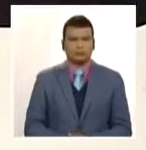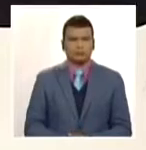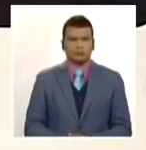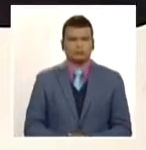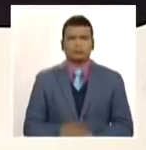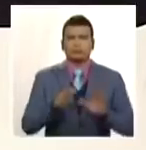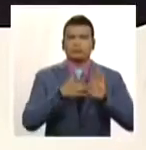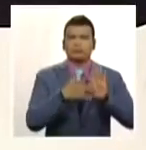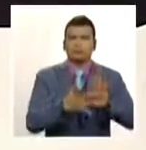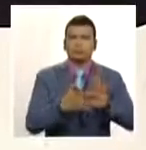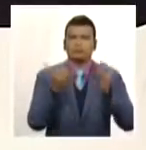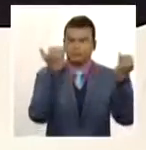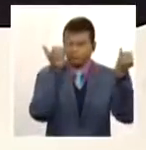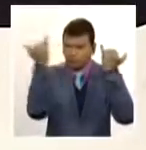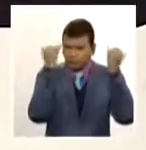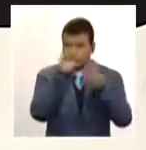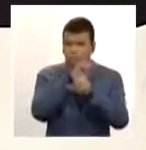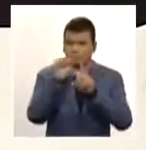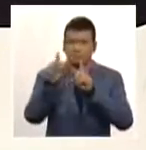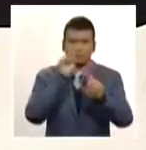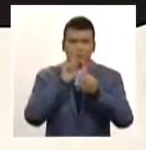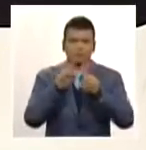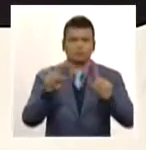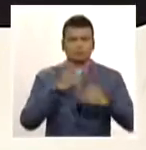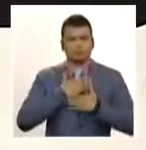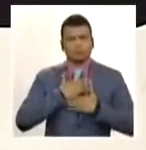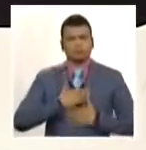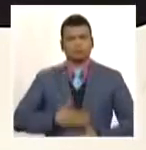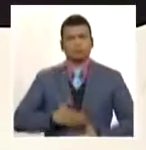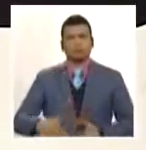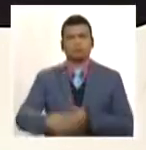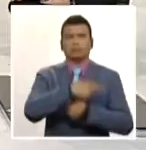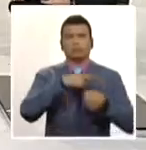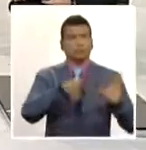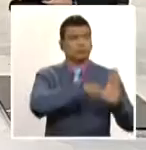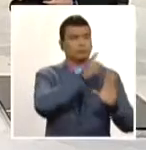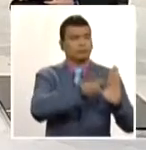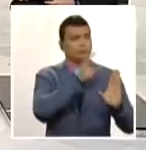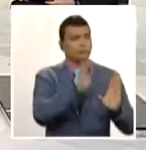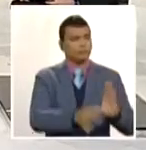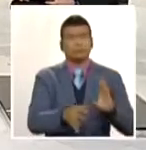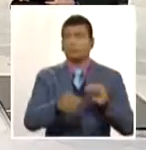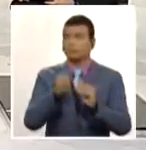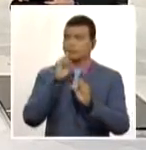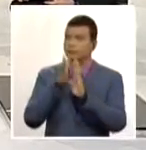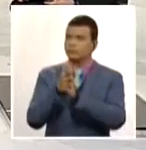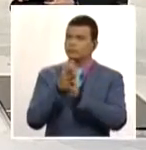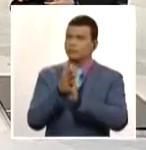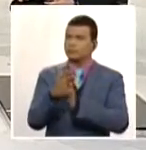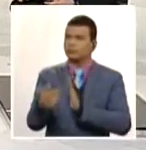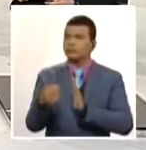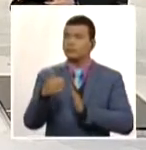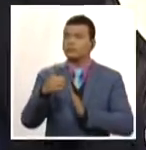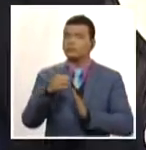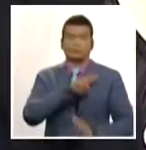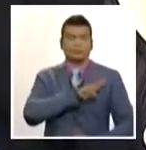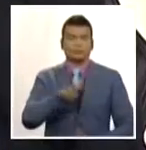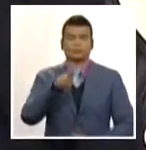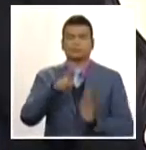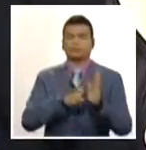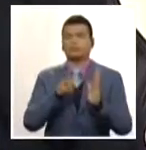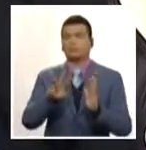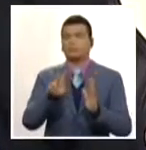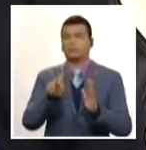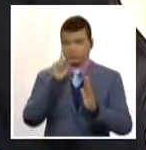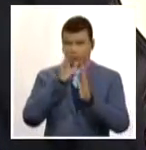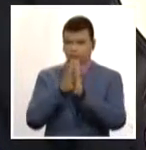diferentes iniciativas sociales en pro del bienestar de toda la región, Armando. Sí, señor. Bueno, hablando sobre la visión Valle de 2032, estábamos